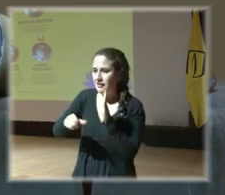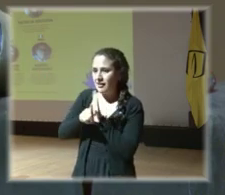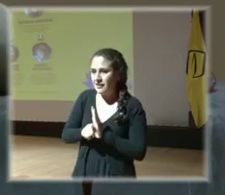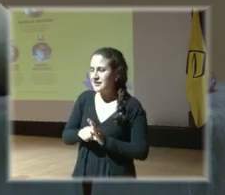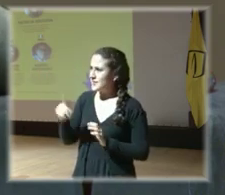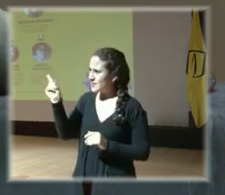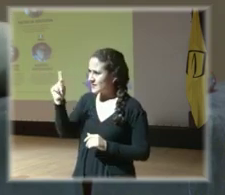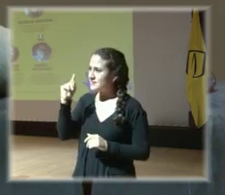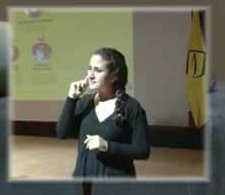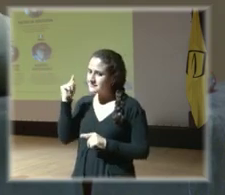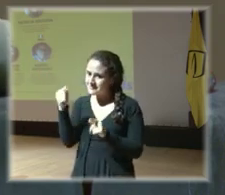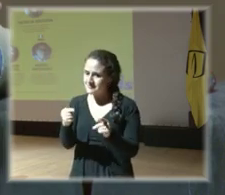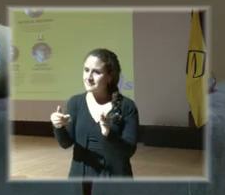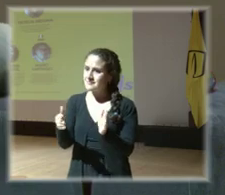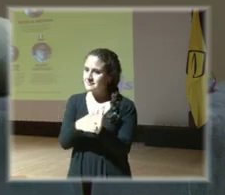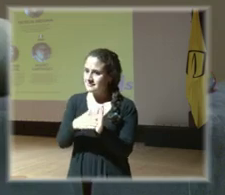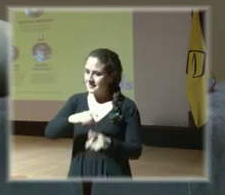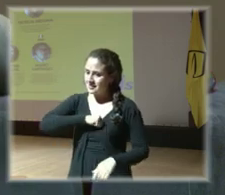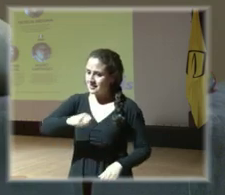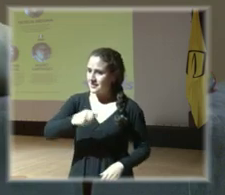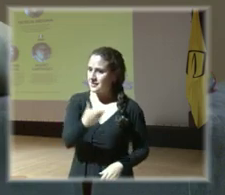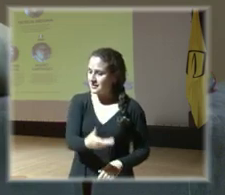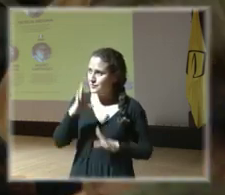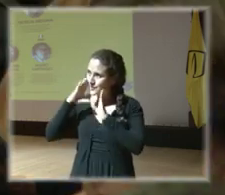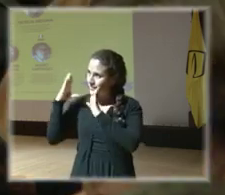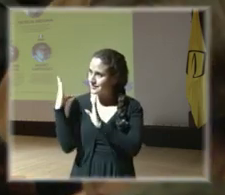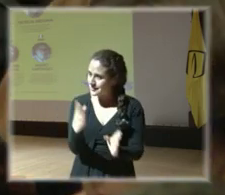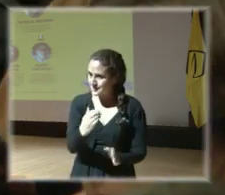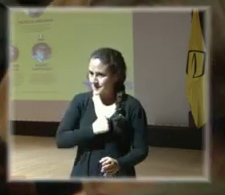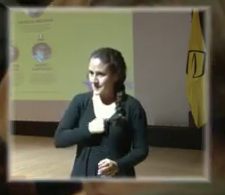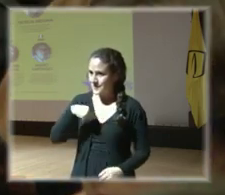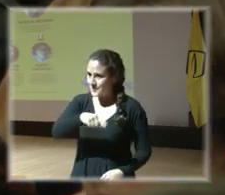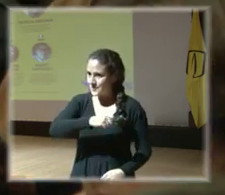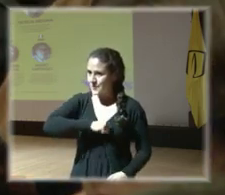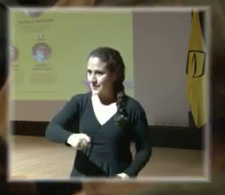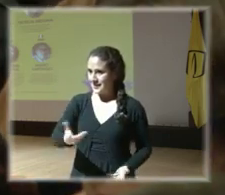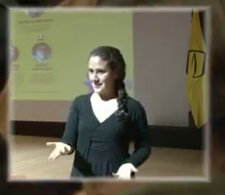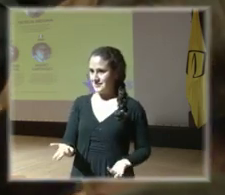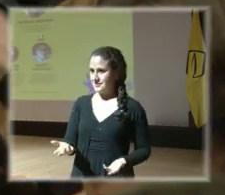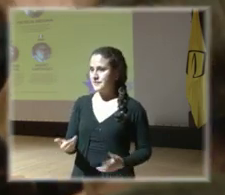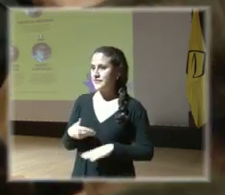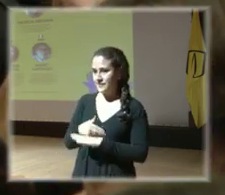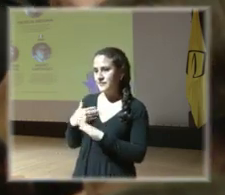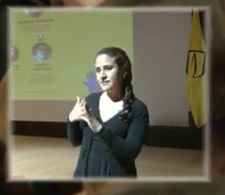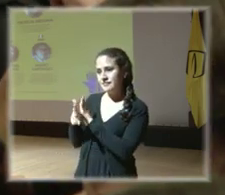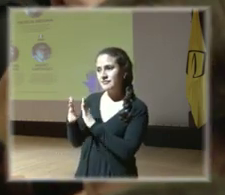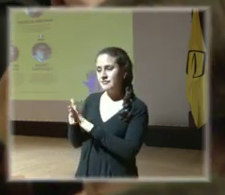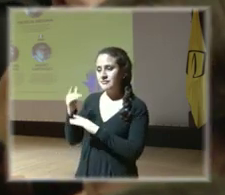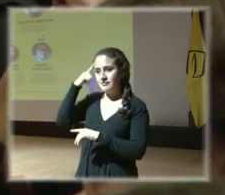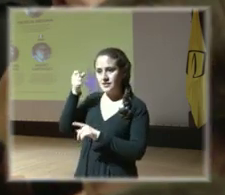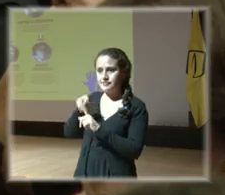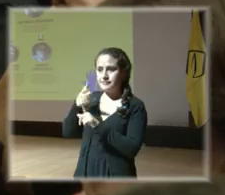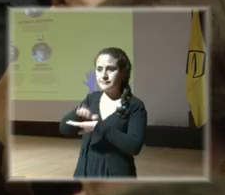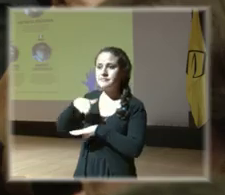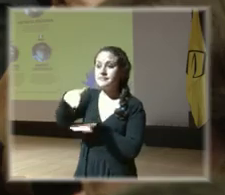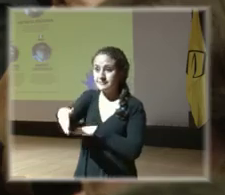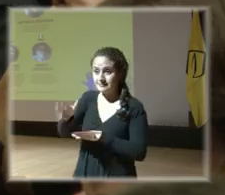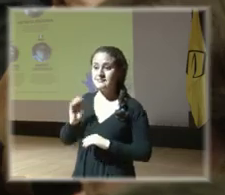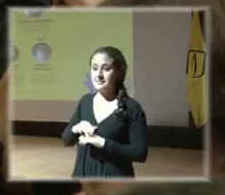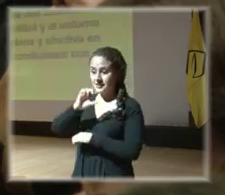esta garantía, este derecho a ser oído, porque ya les digo, pues las repercusiones que tiene